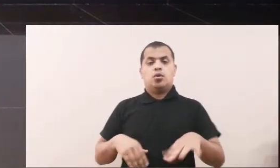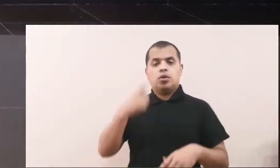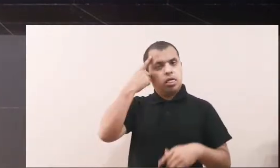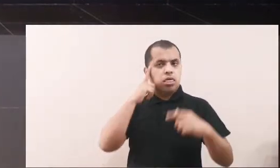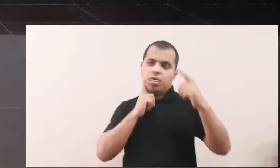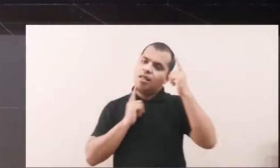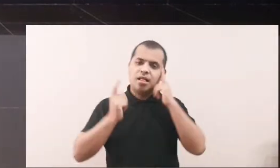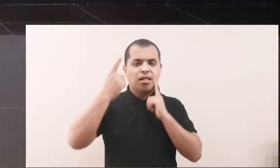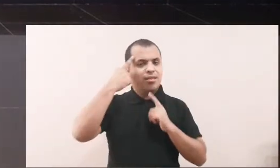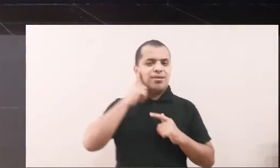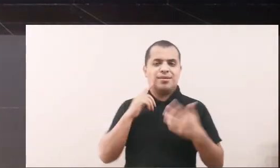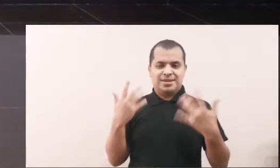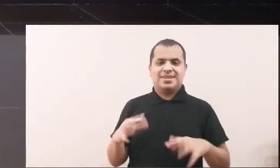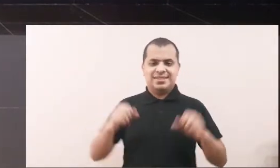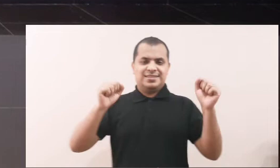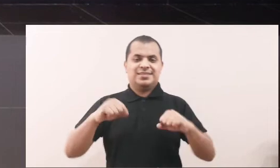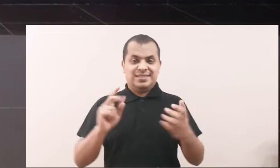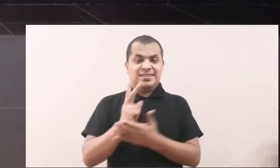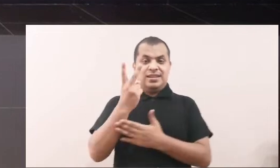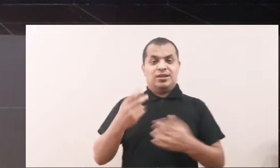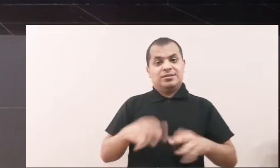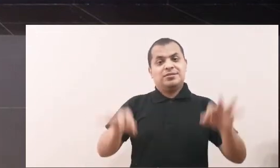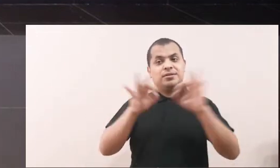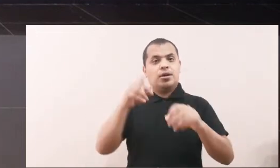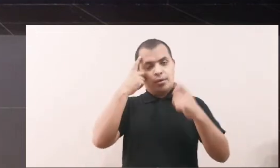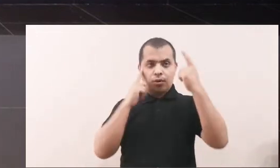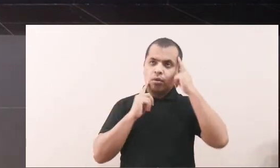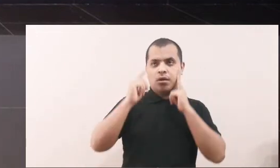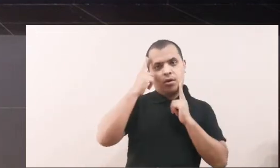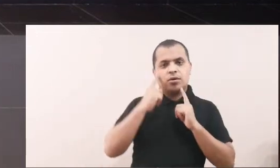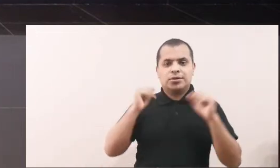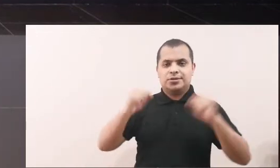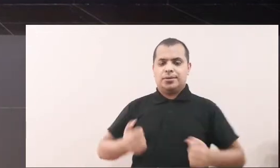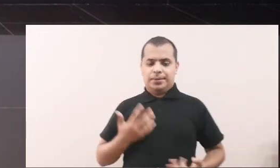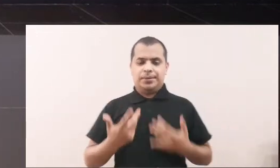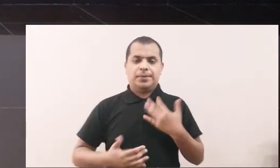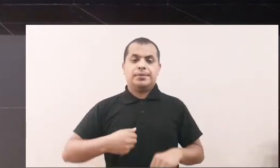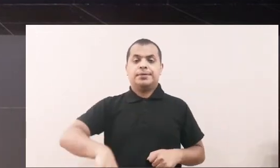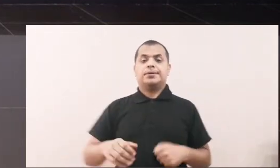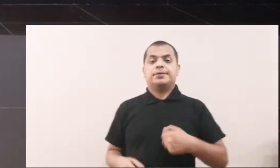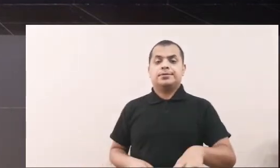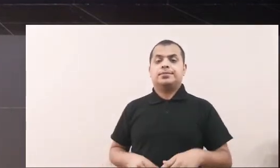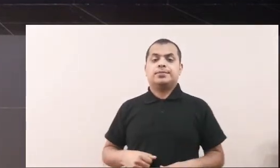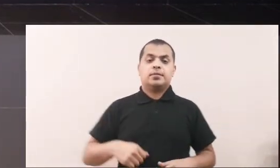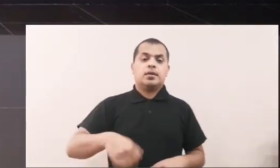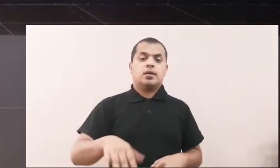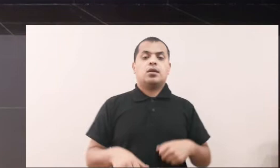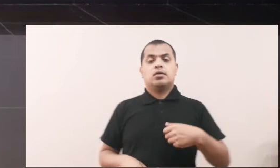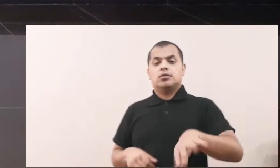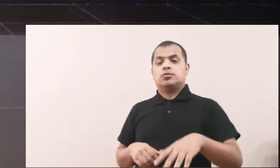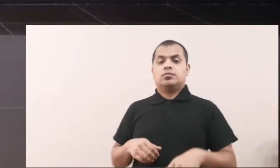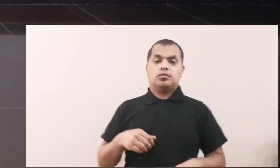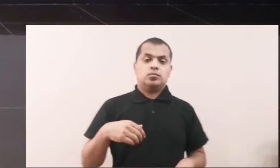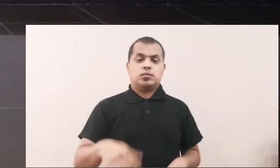sudar. Y de eso se trata esta segunda parte del calentamiento. Ahora sí, ya movilizamos